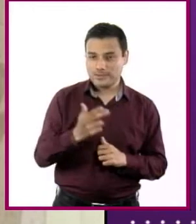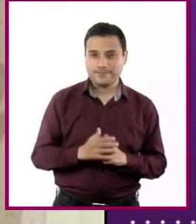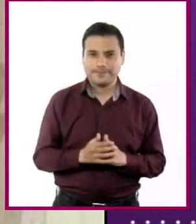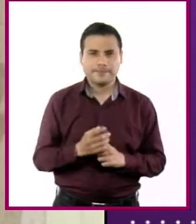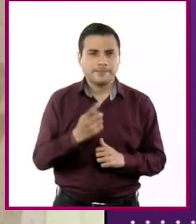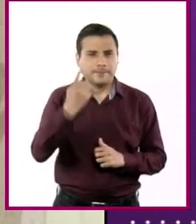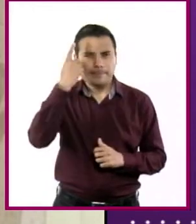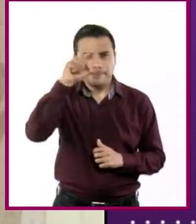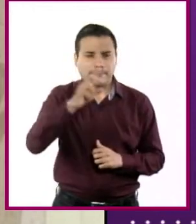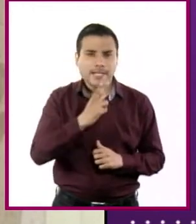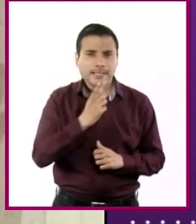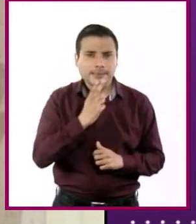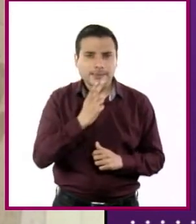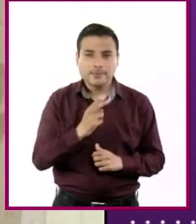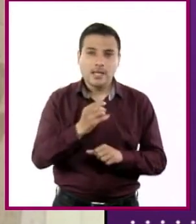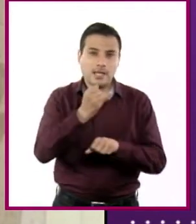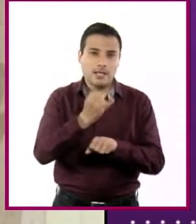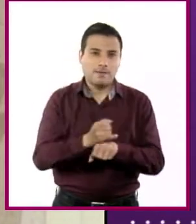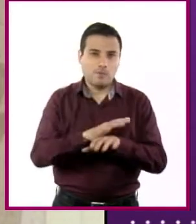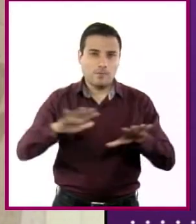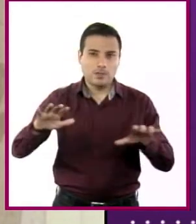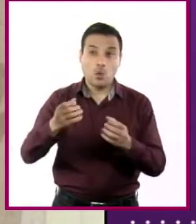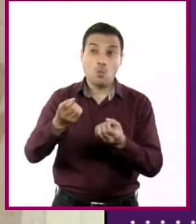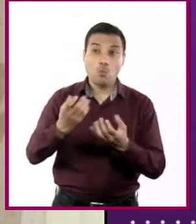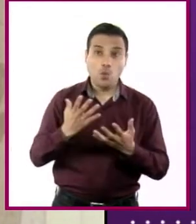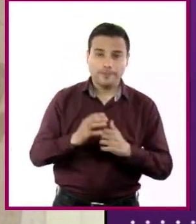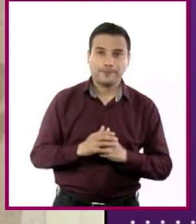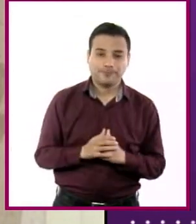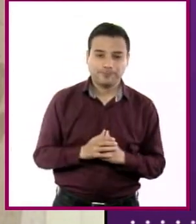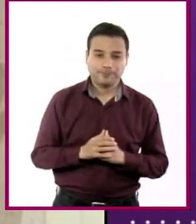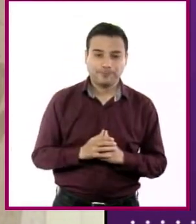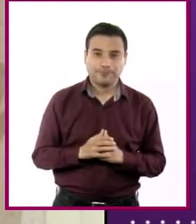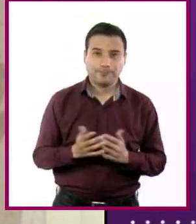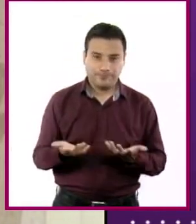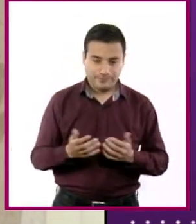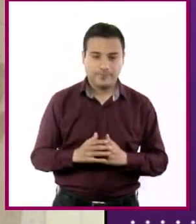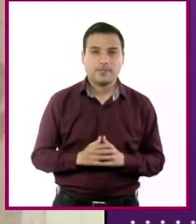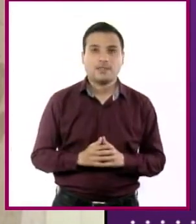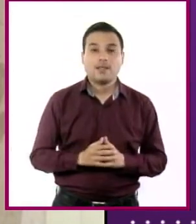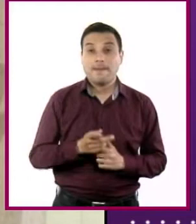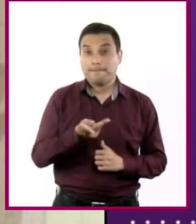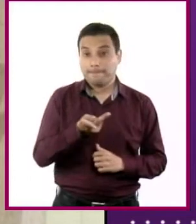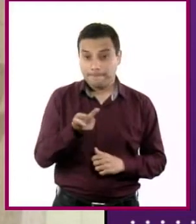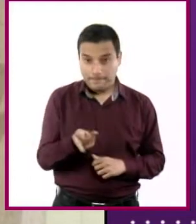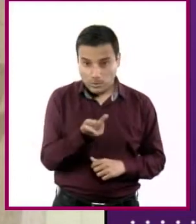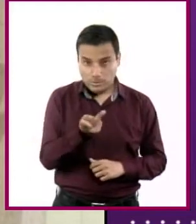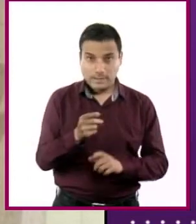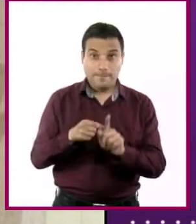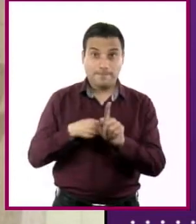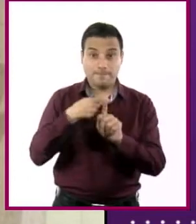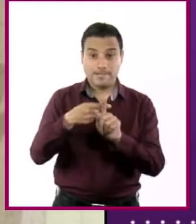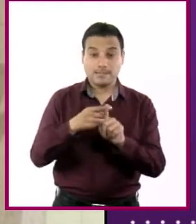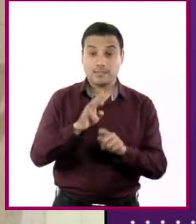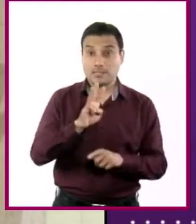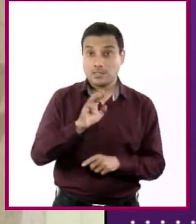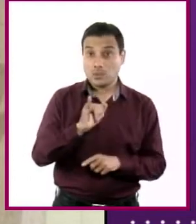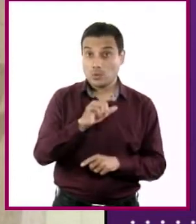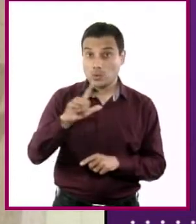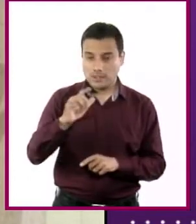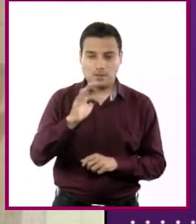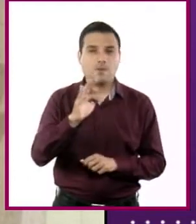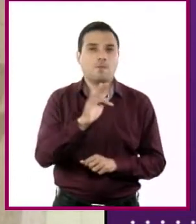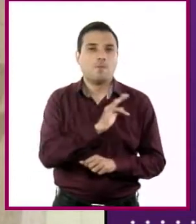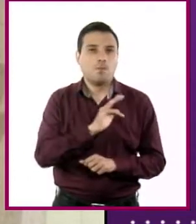información específica. Así que una WH question word más la palabra will nos sirve para obtener información